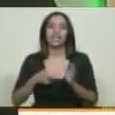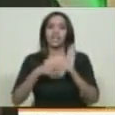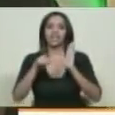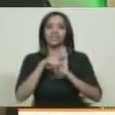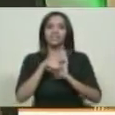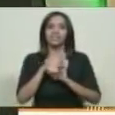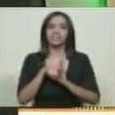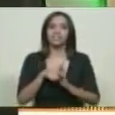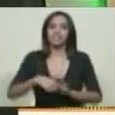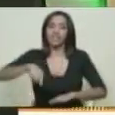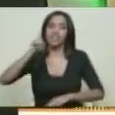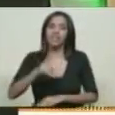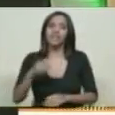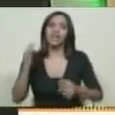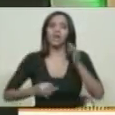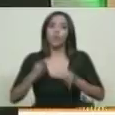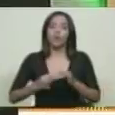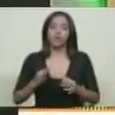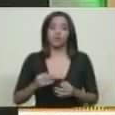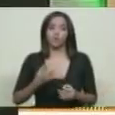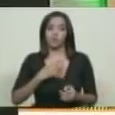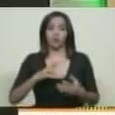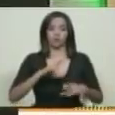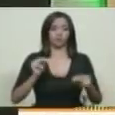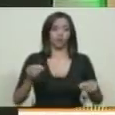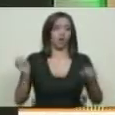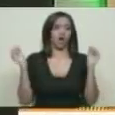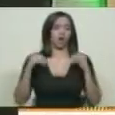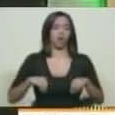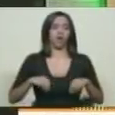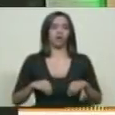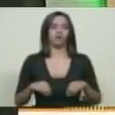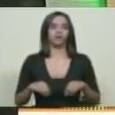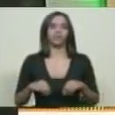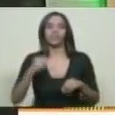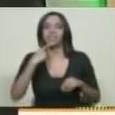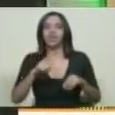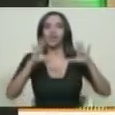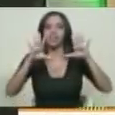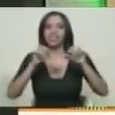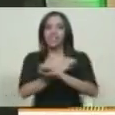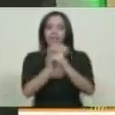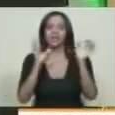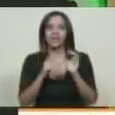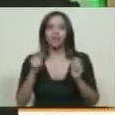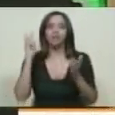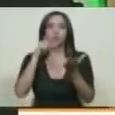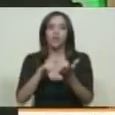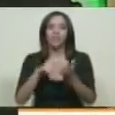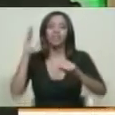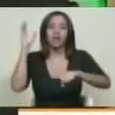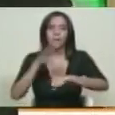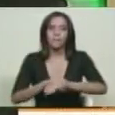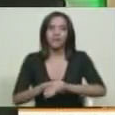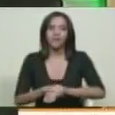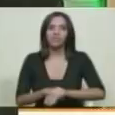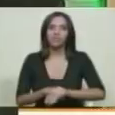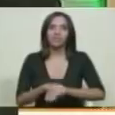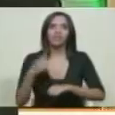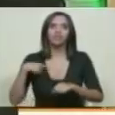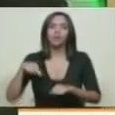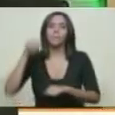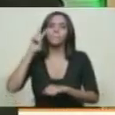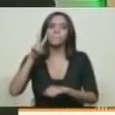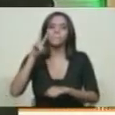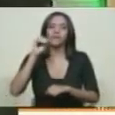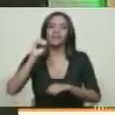que ir al juez, y como él se negó para declarar esa cuestión, dijo, a las 10 de la mañana tengo que ir. Lo detuvieron y lo tuvieron 20